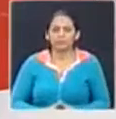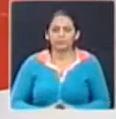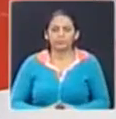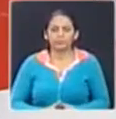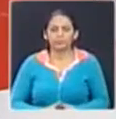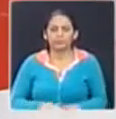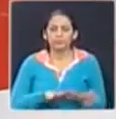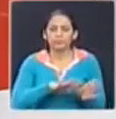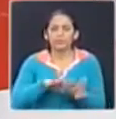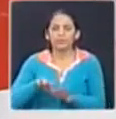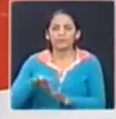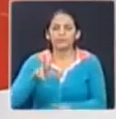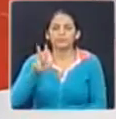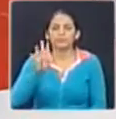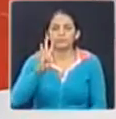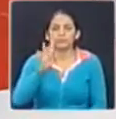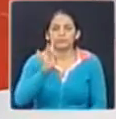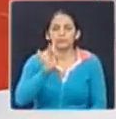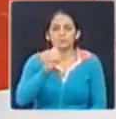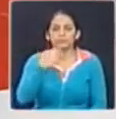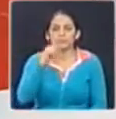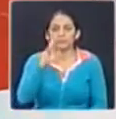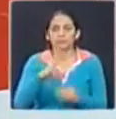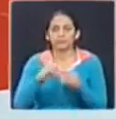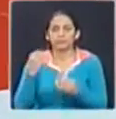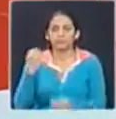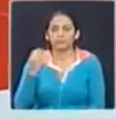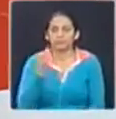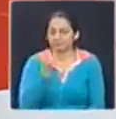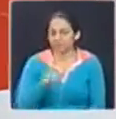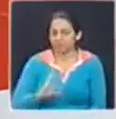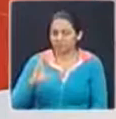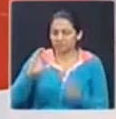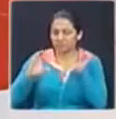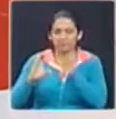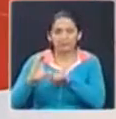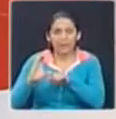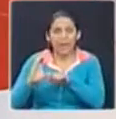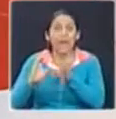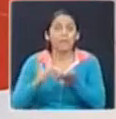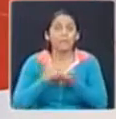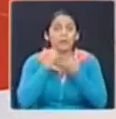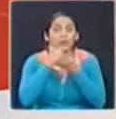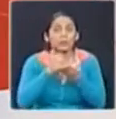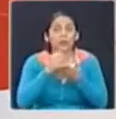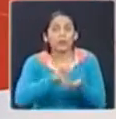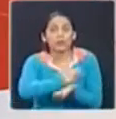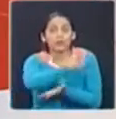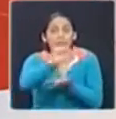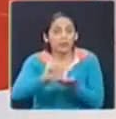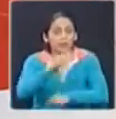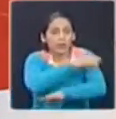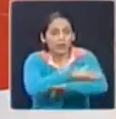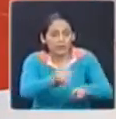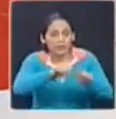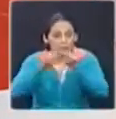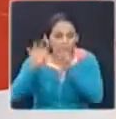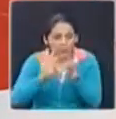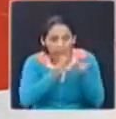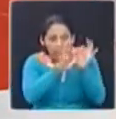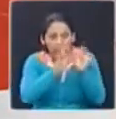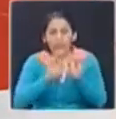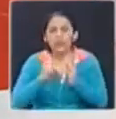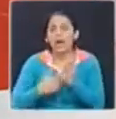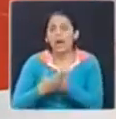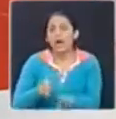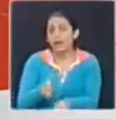348 millones de dólares se invertirá en viabilidad en la provincia de La Suay, así lo anunció el ministro de Transporte y Obras Públicas,